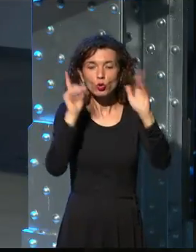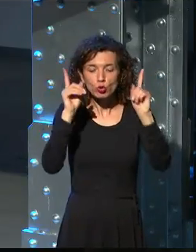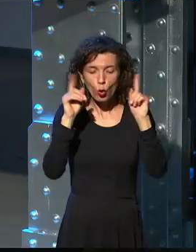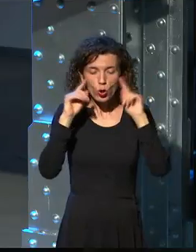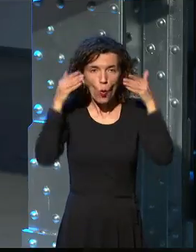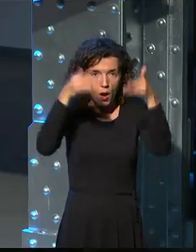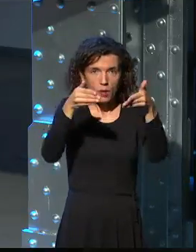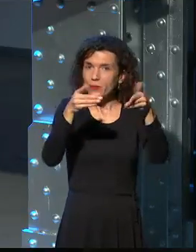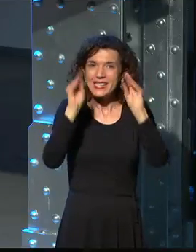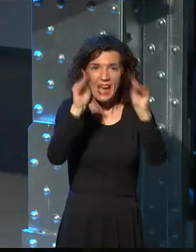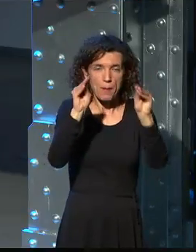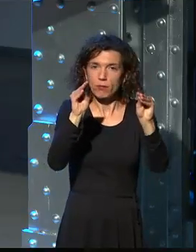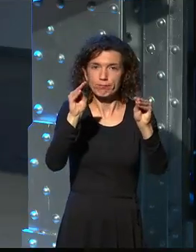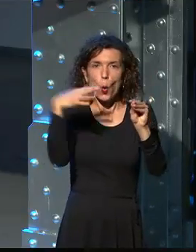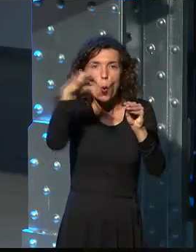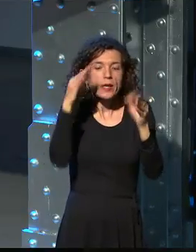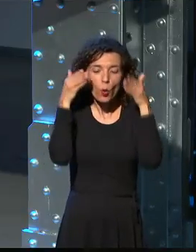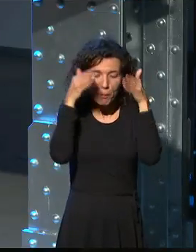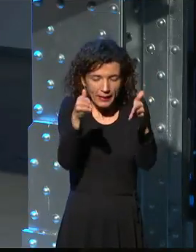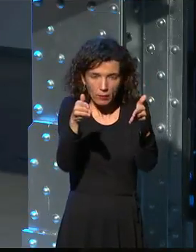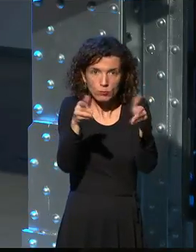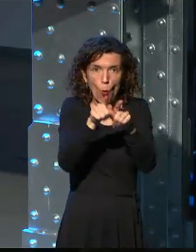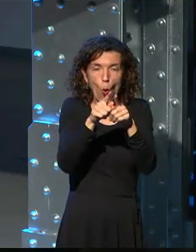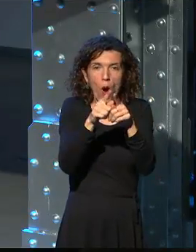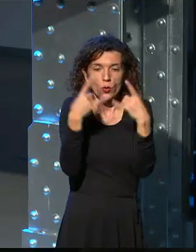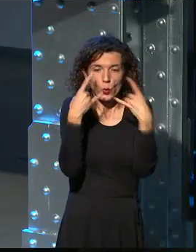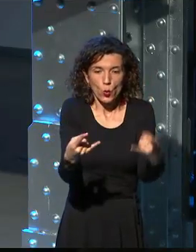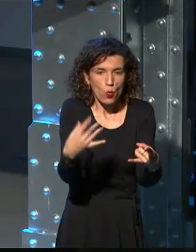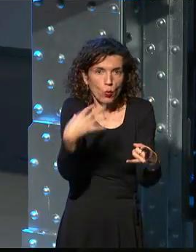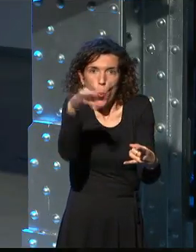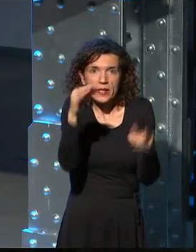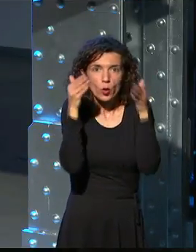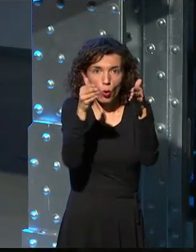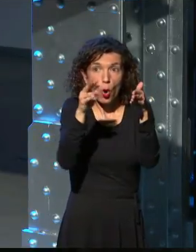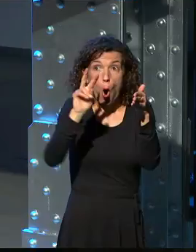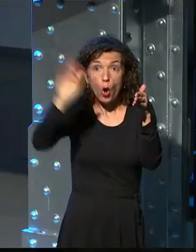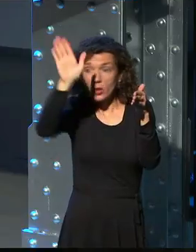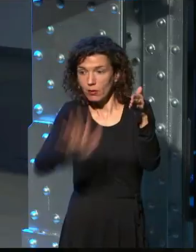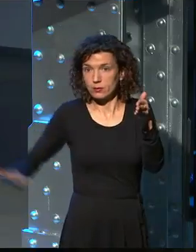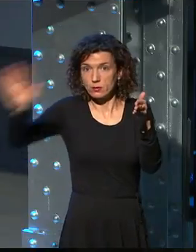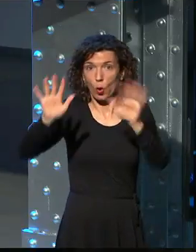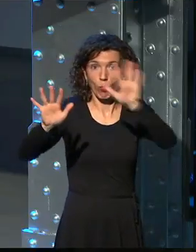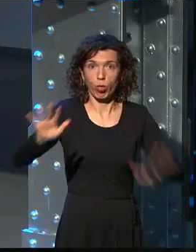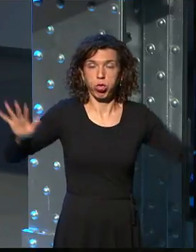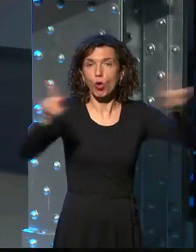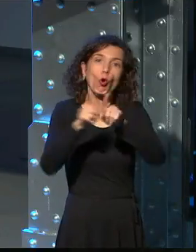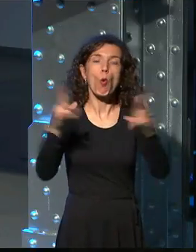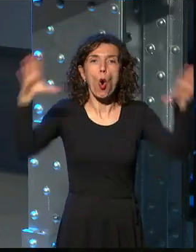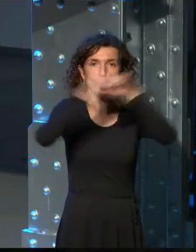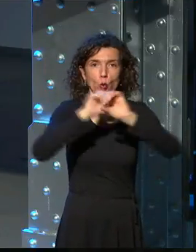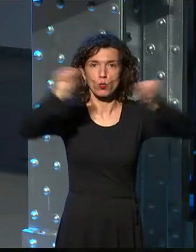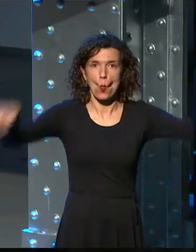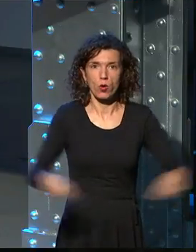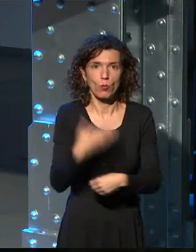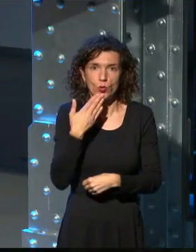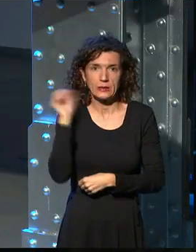se vuelva llamativa esa parte de la escena y el resto se quede en la oscuridad, por decirlo